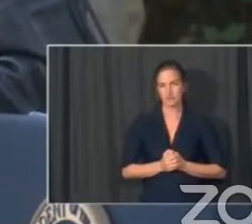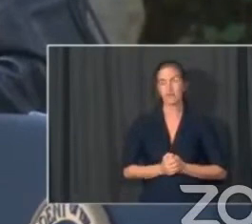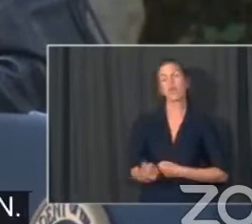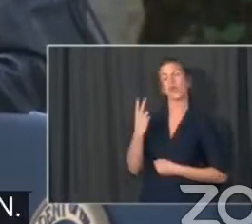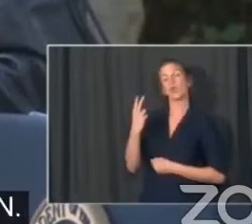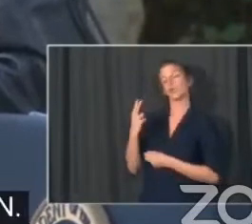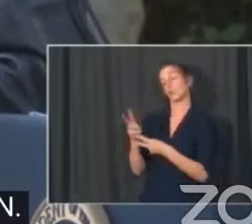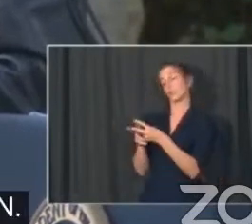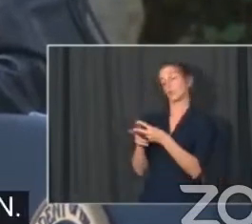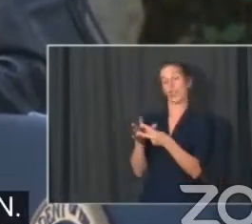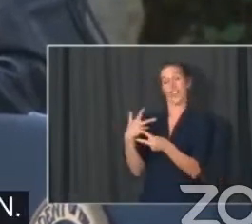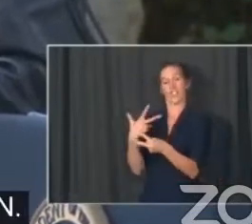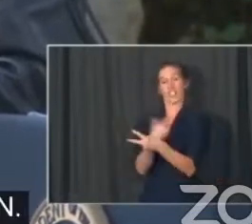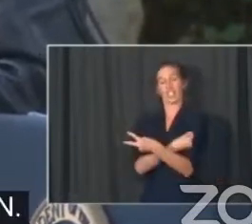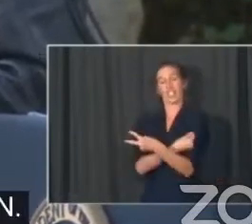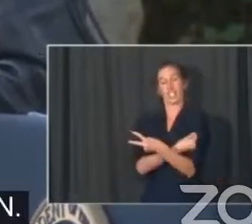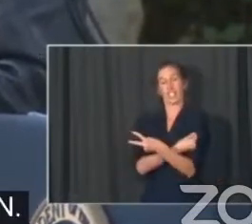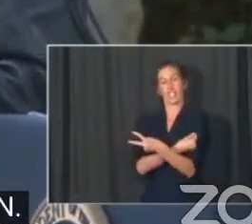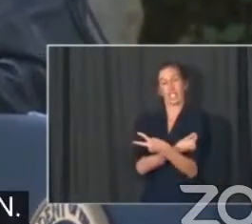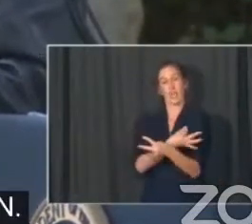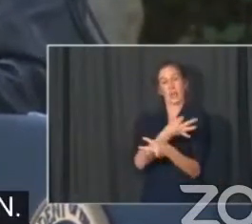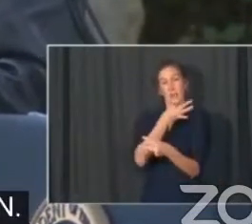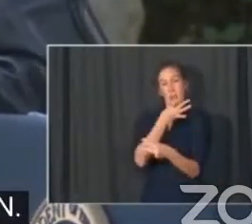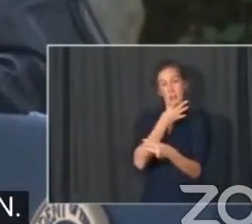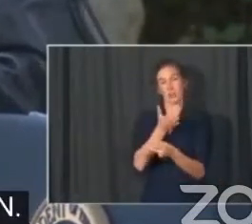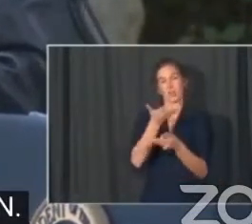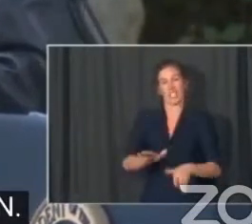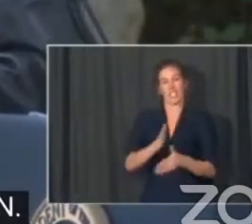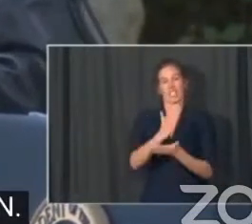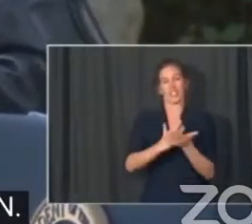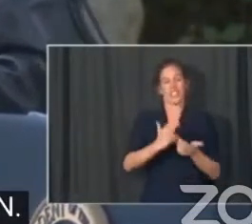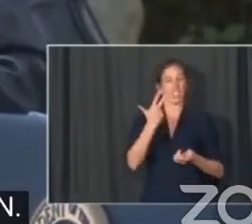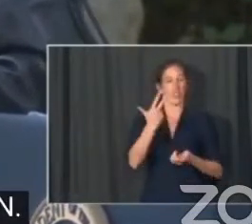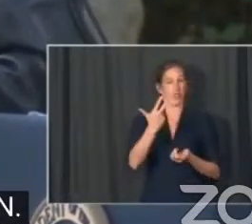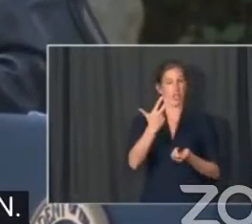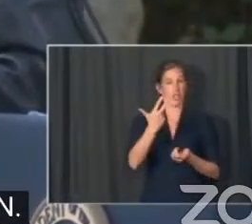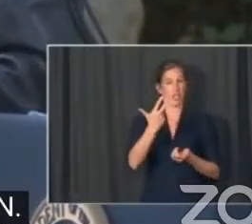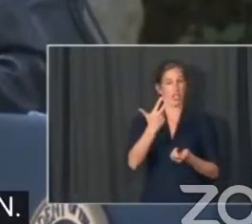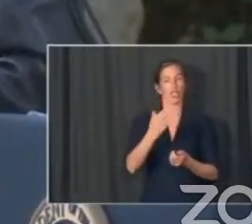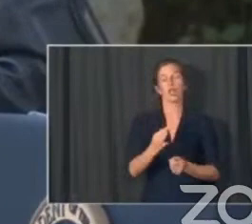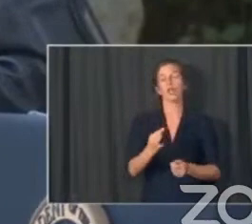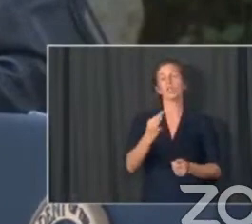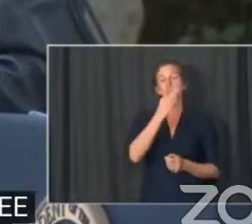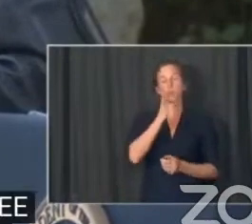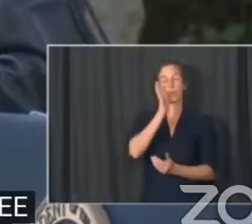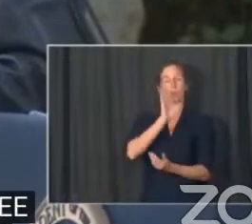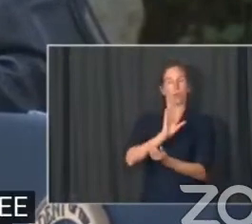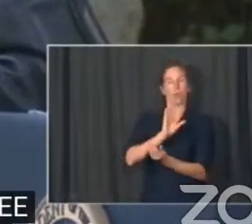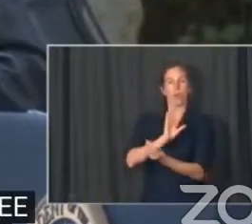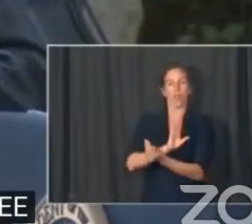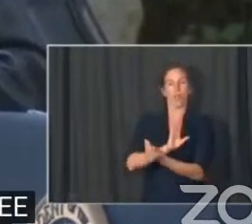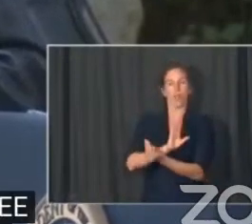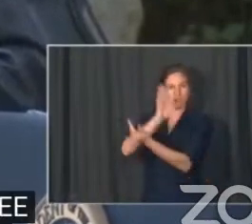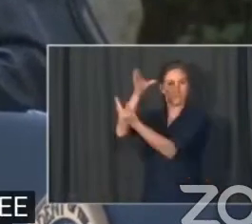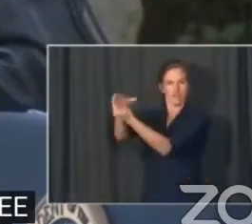También tenemos unas dosis para inmunizar a la población de los Estados Unidos.